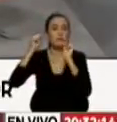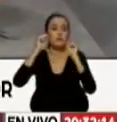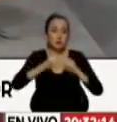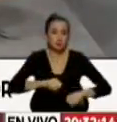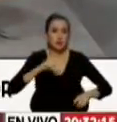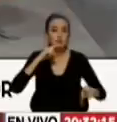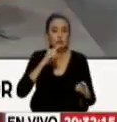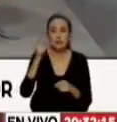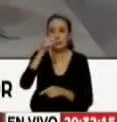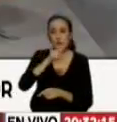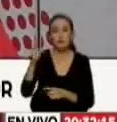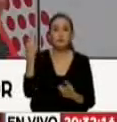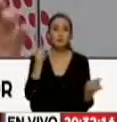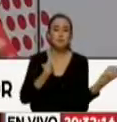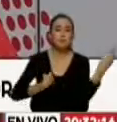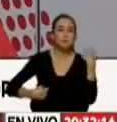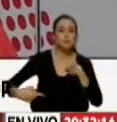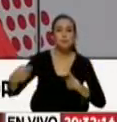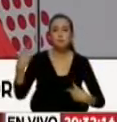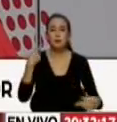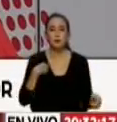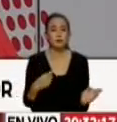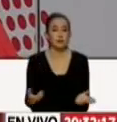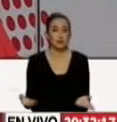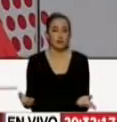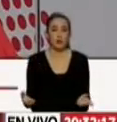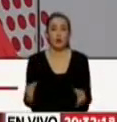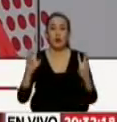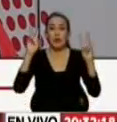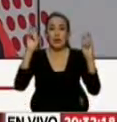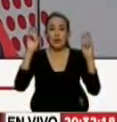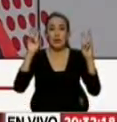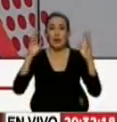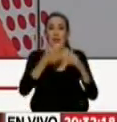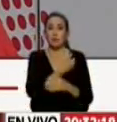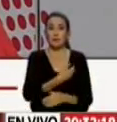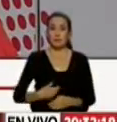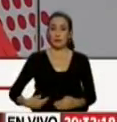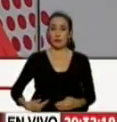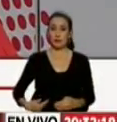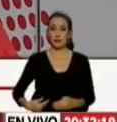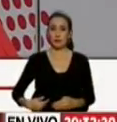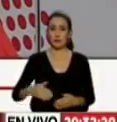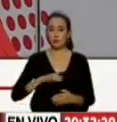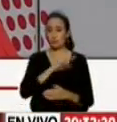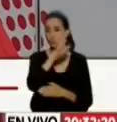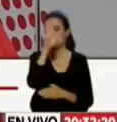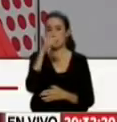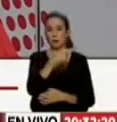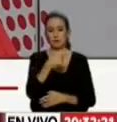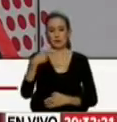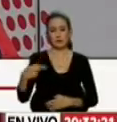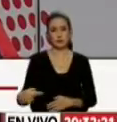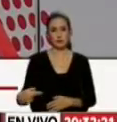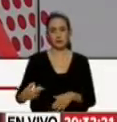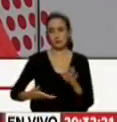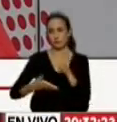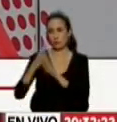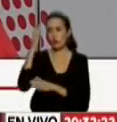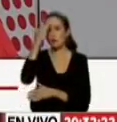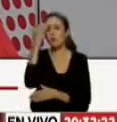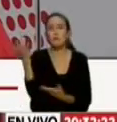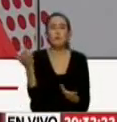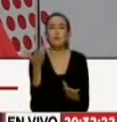de víctimas. En este momento yo creo que hay un tema muy de fondo. El presidente Maduro acaba de viajar a China. Y esto con el único afán